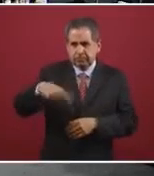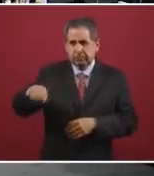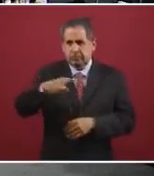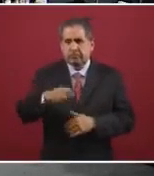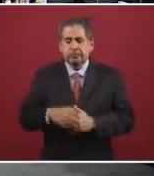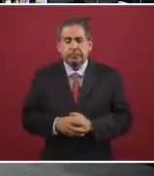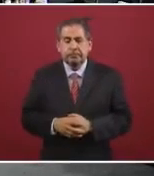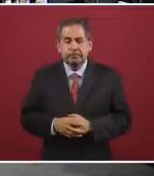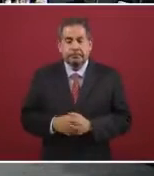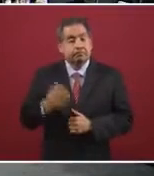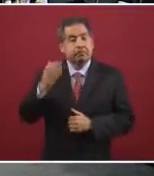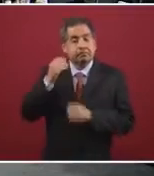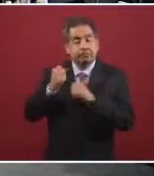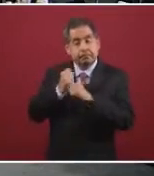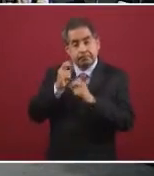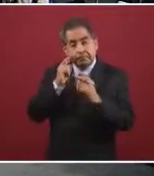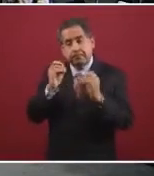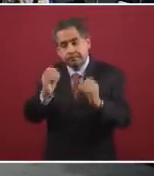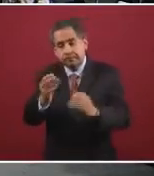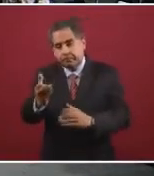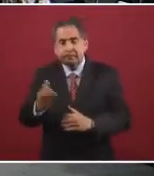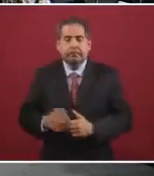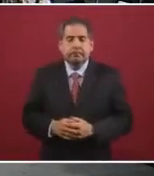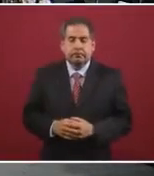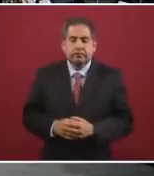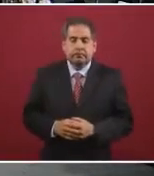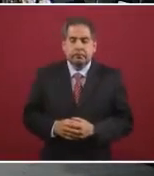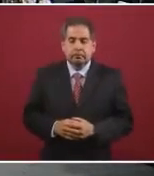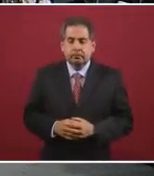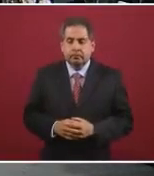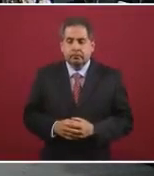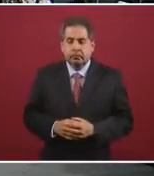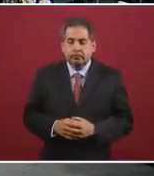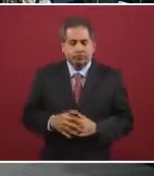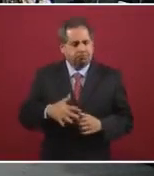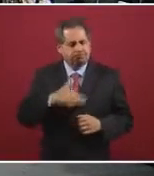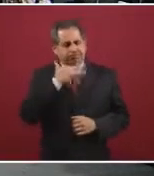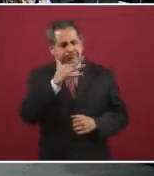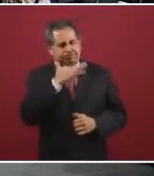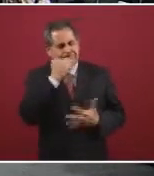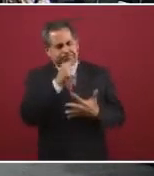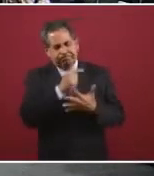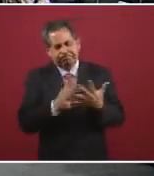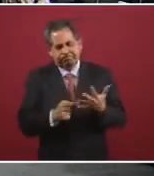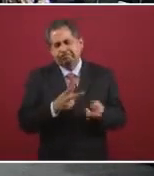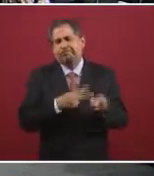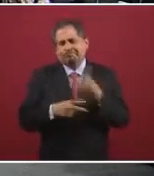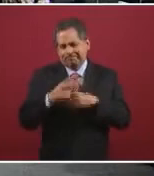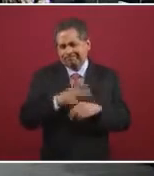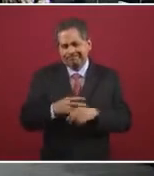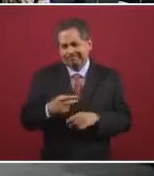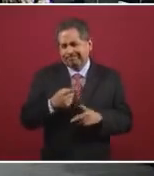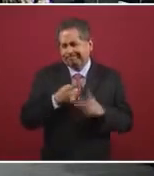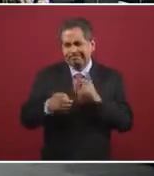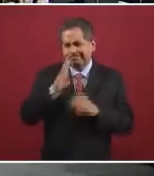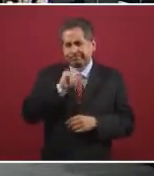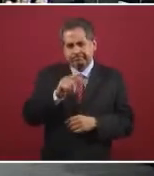no lo entrevistaba. Todo esto tiene origen la corrupción, lo que usted habla, señor presidente de la